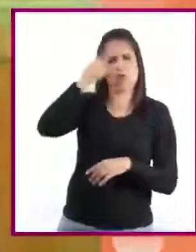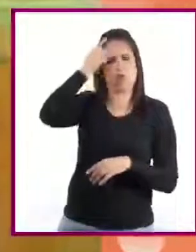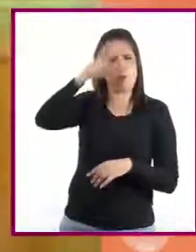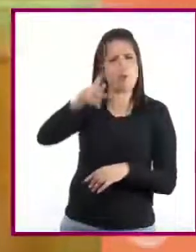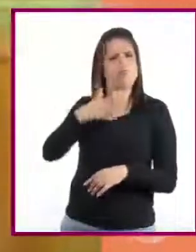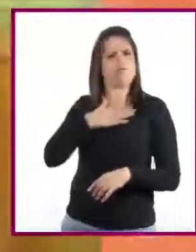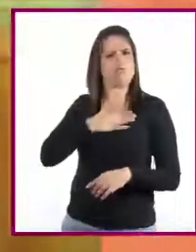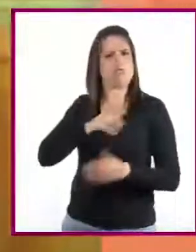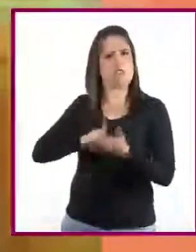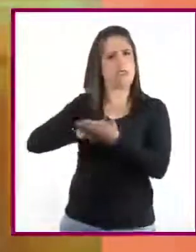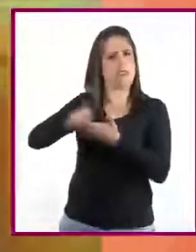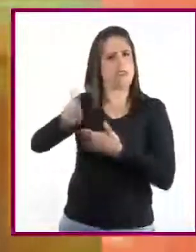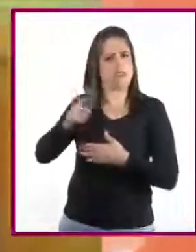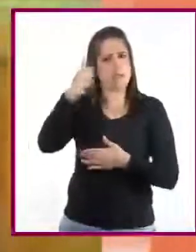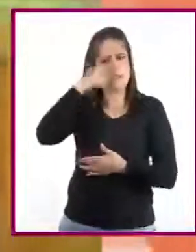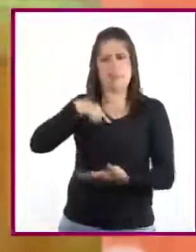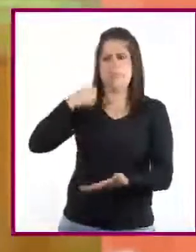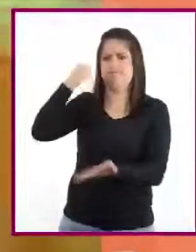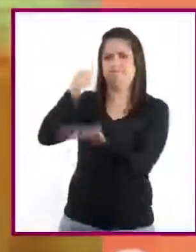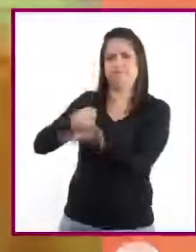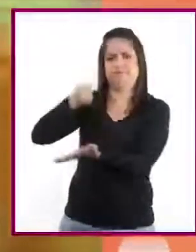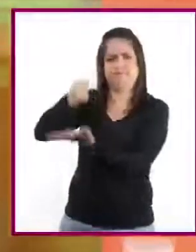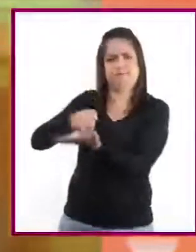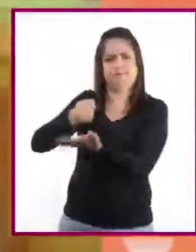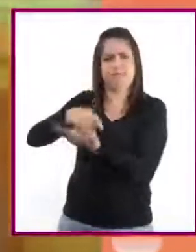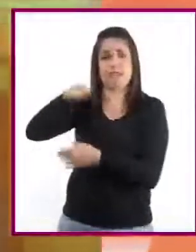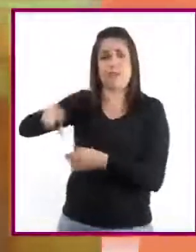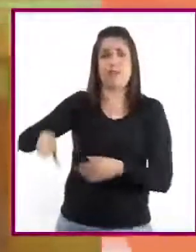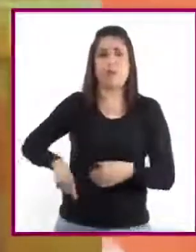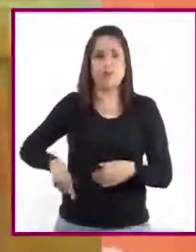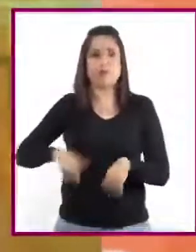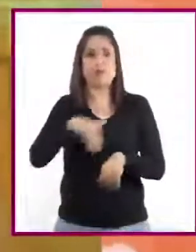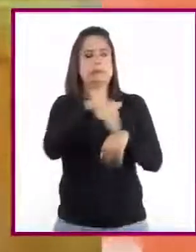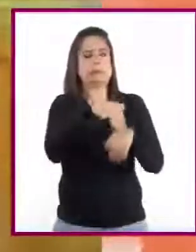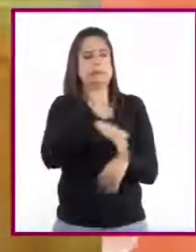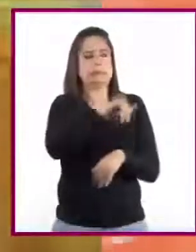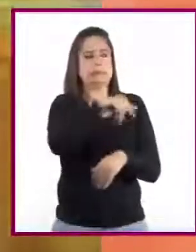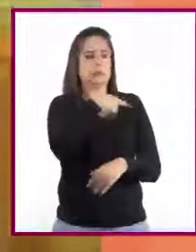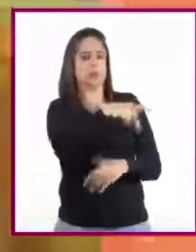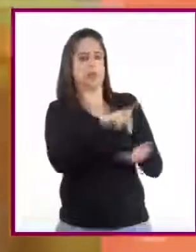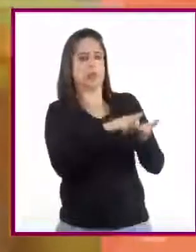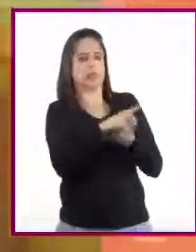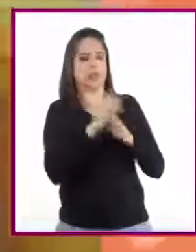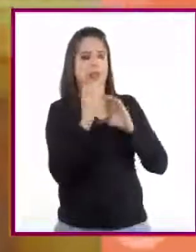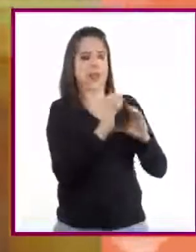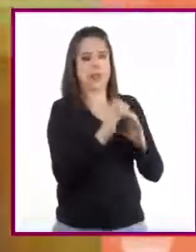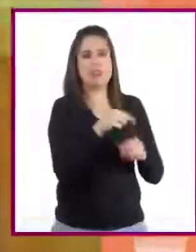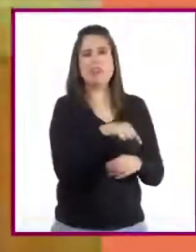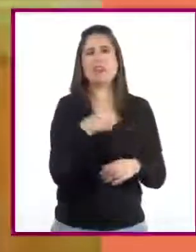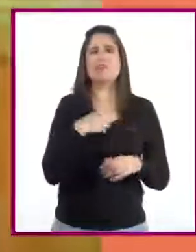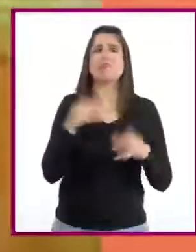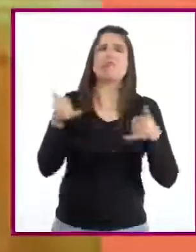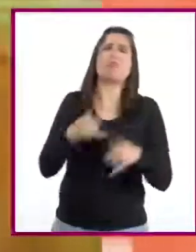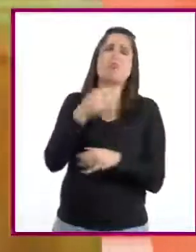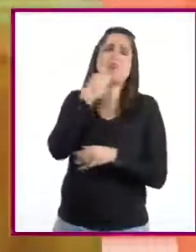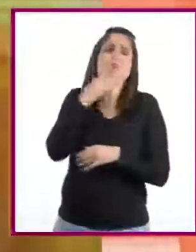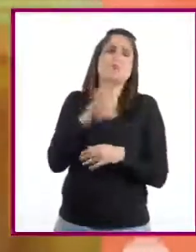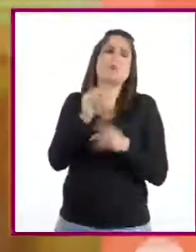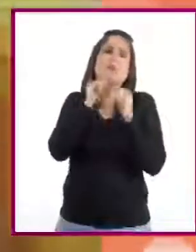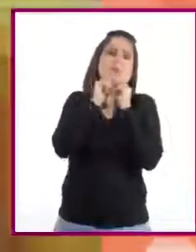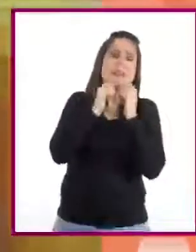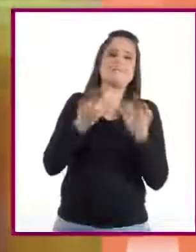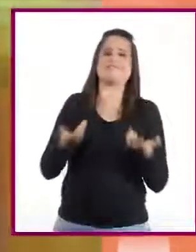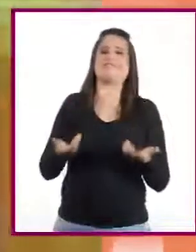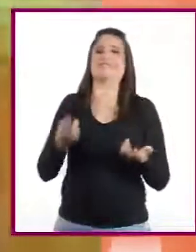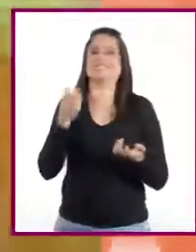derechos como para exigir que dicho Estado se cumpla, se comporte como tal, ¿no? Entonces,